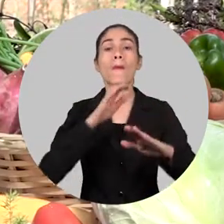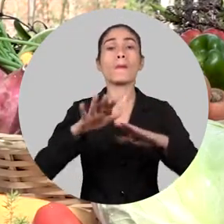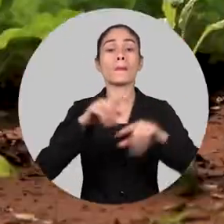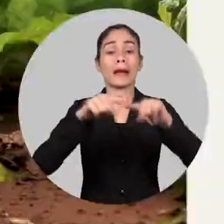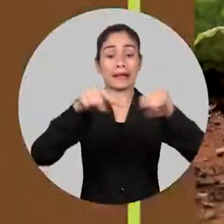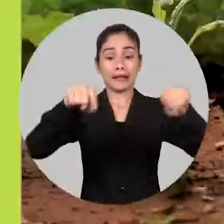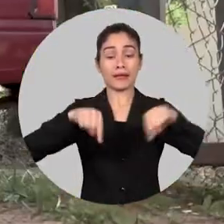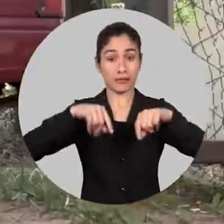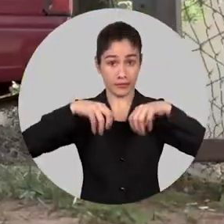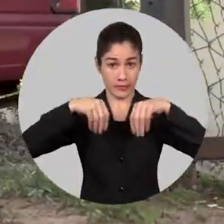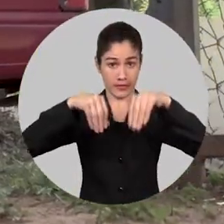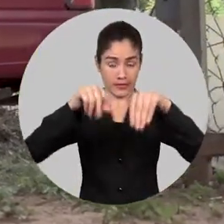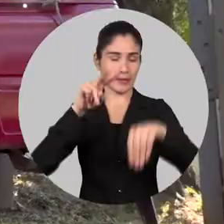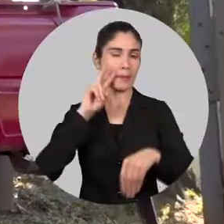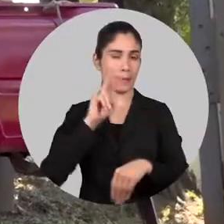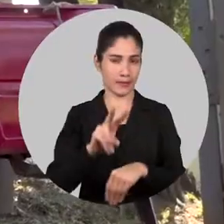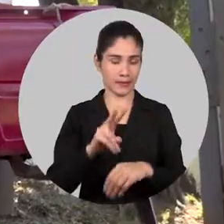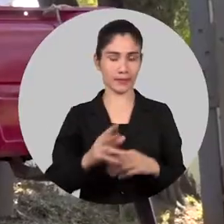terreno.